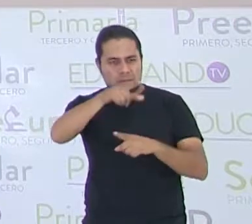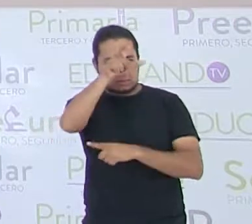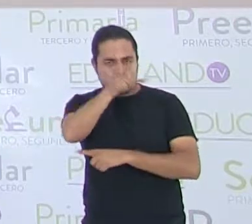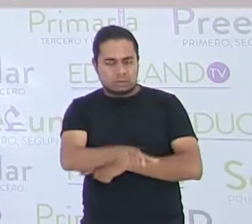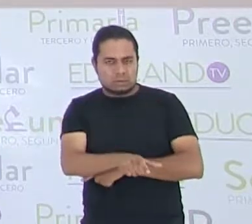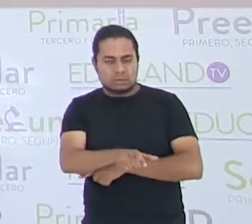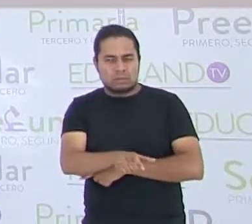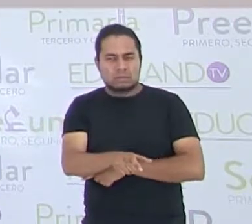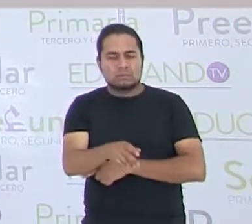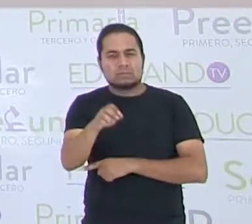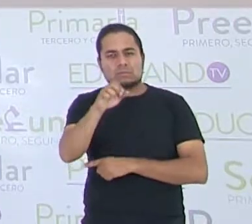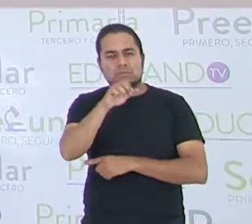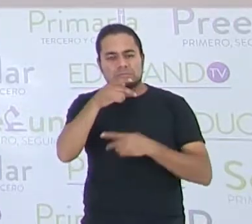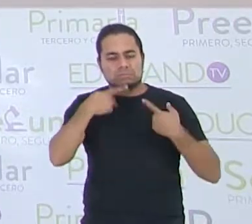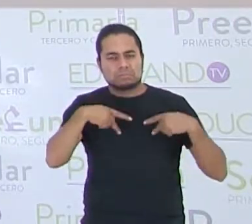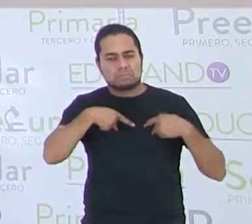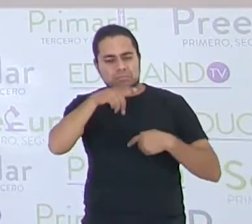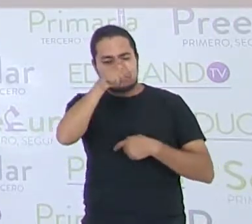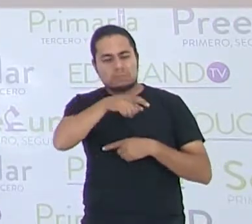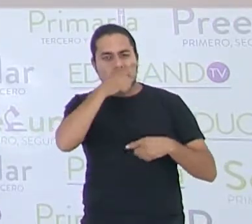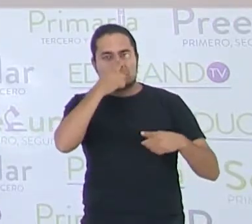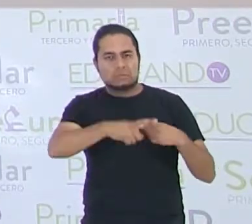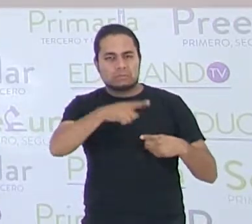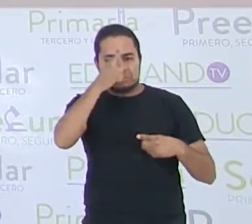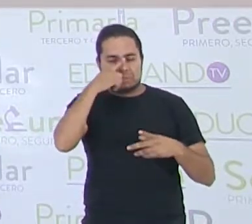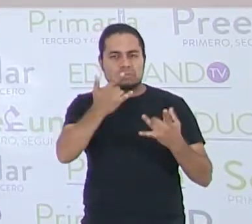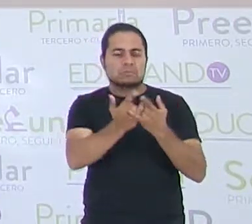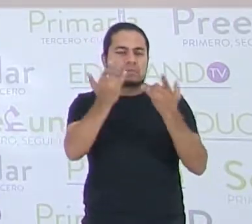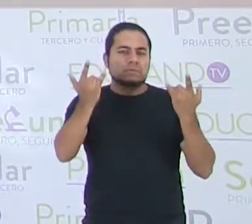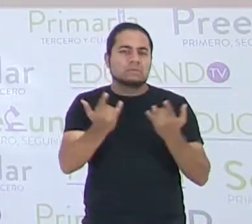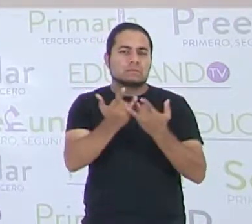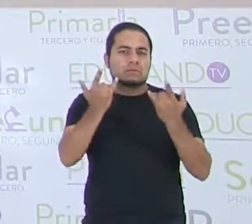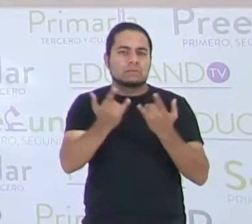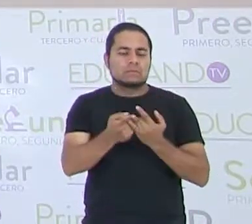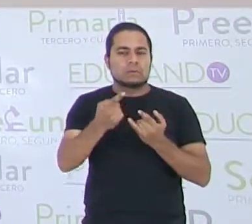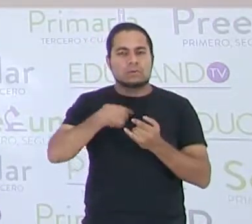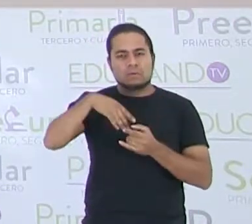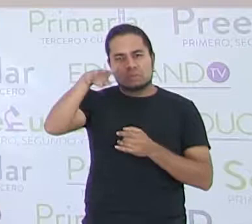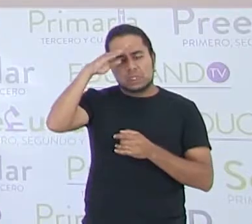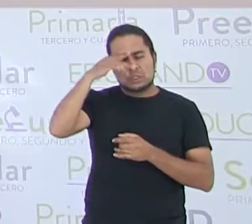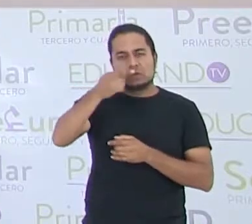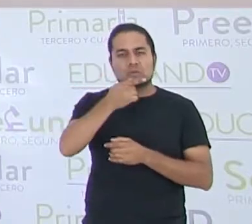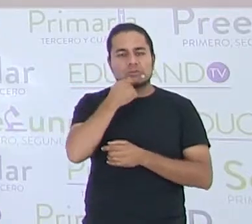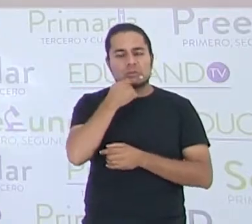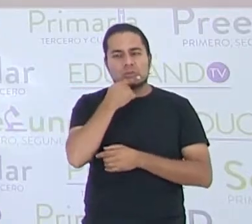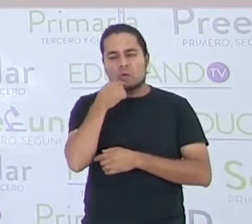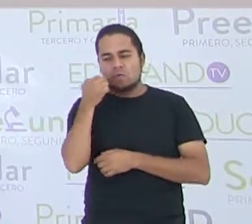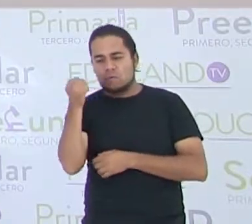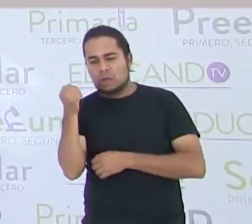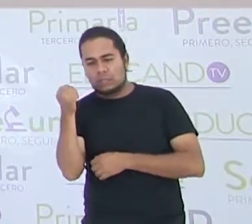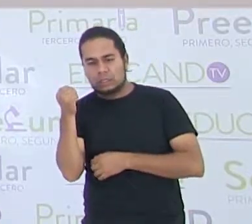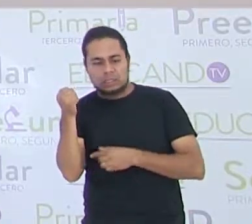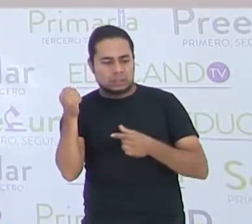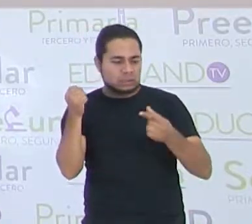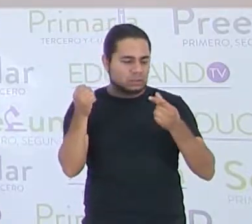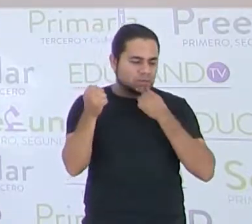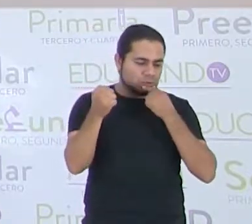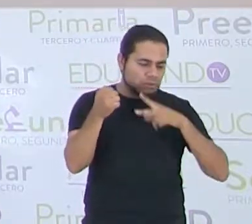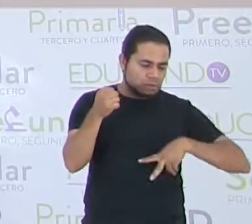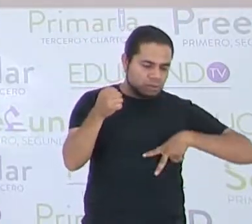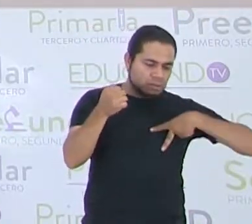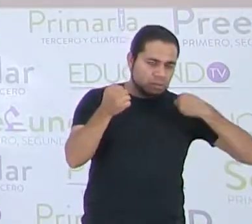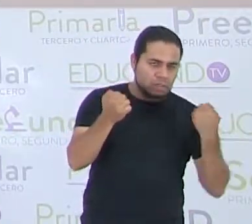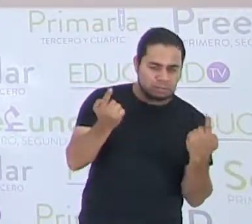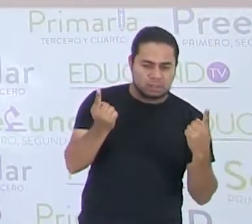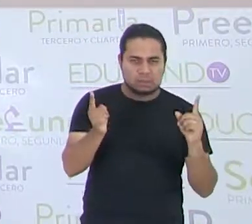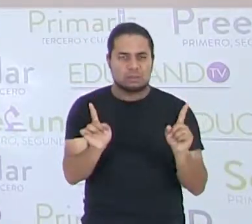¿Qué personajes van a intervenir en mi historia? Yo estoy pensando en un niño fuerte y un niño débil. ¿Por qué? Porque eso tiene relación con